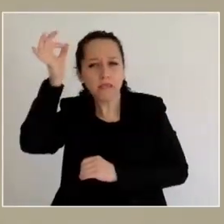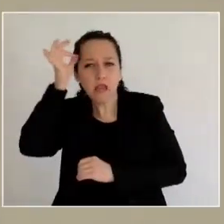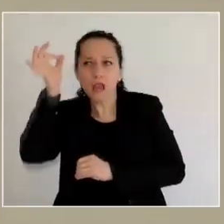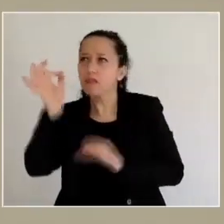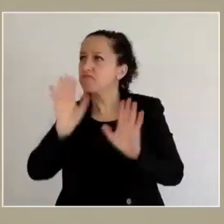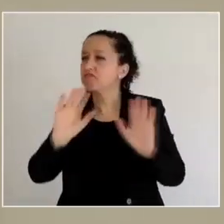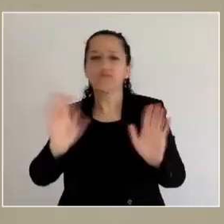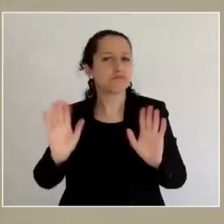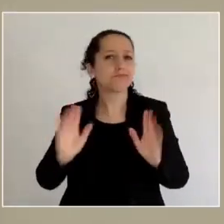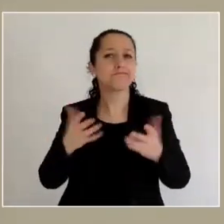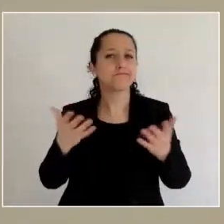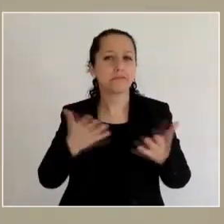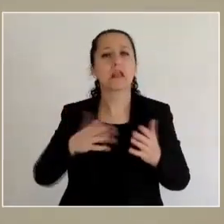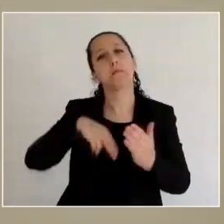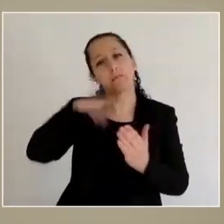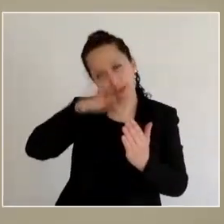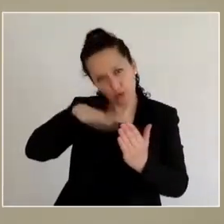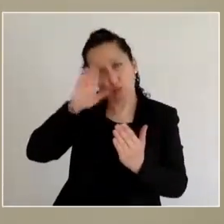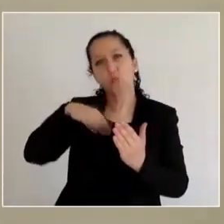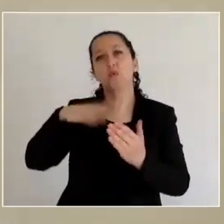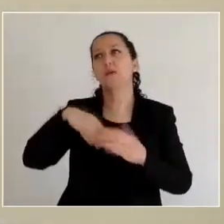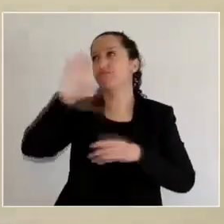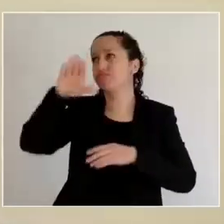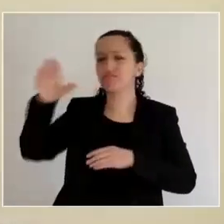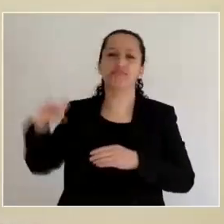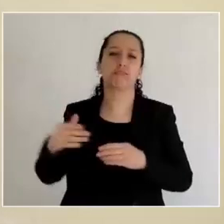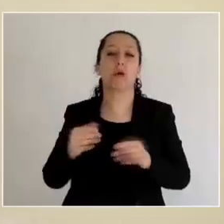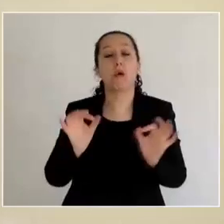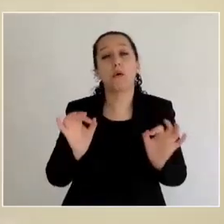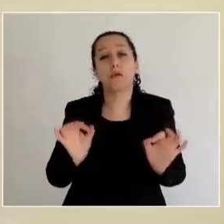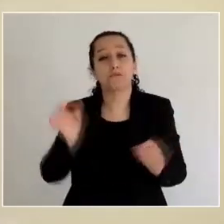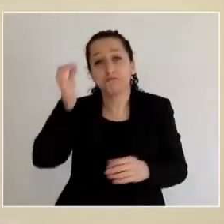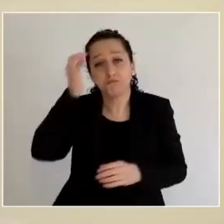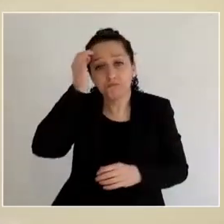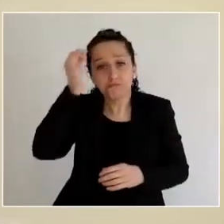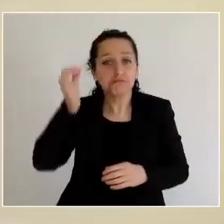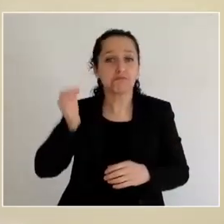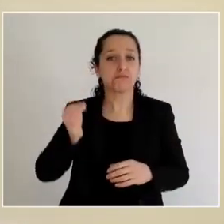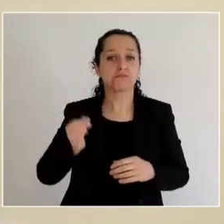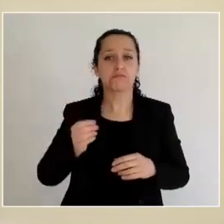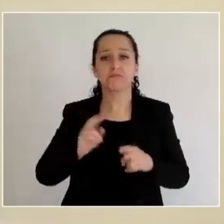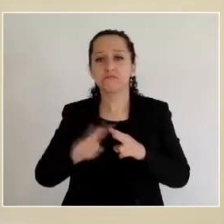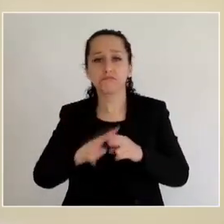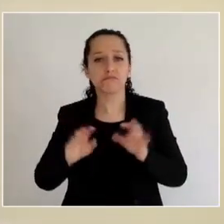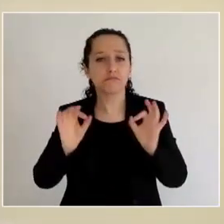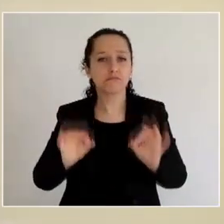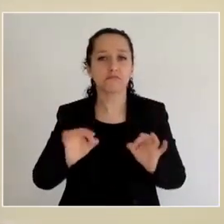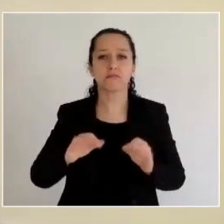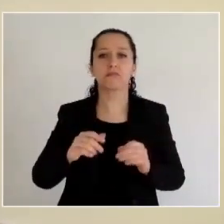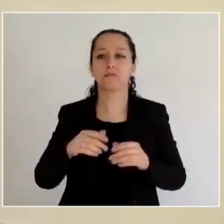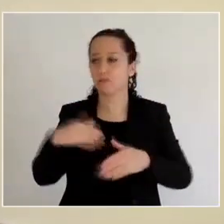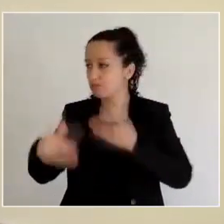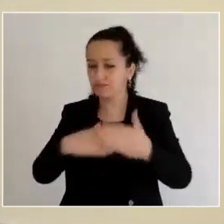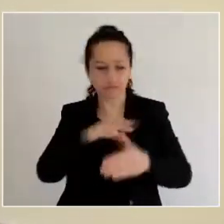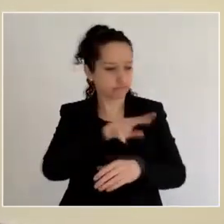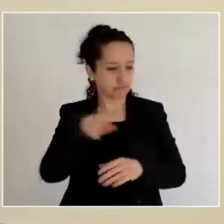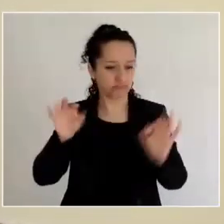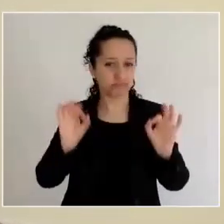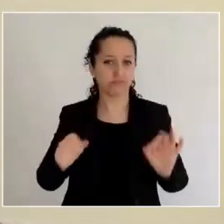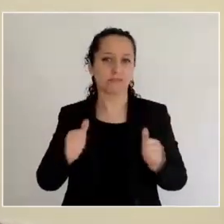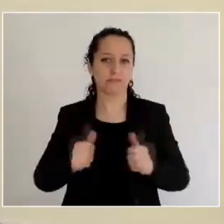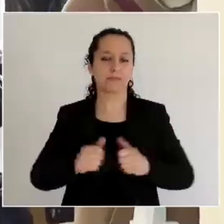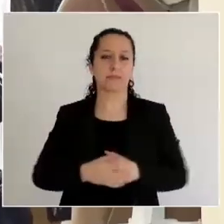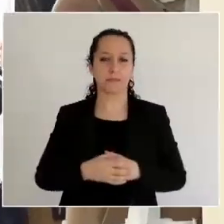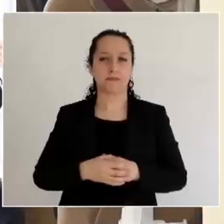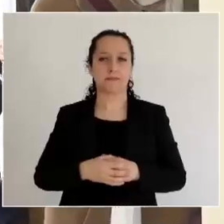algunos detalles vinculados a lo que son pinturas, a lo mejor la reparación de algunos elementos esenciales para el buen funcionamiento de